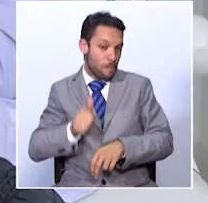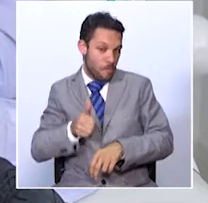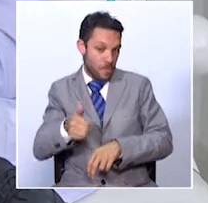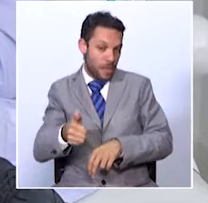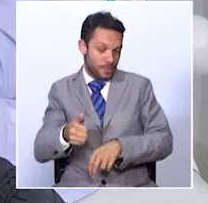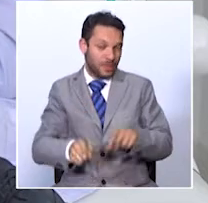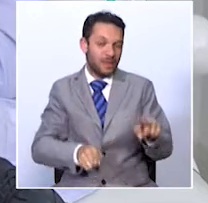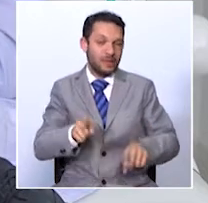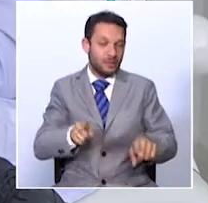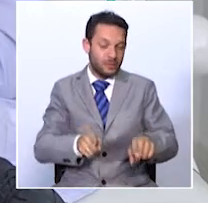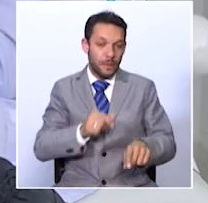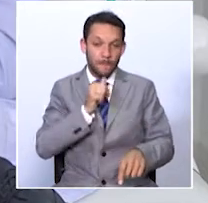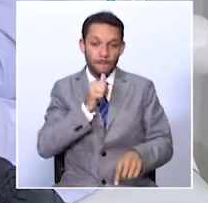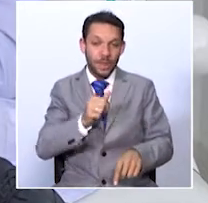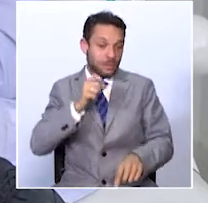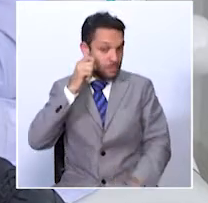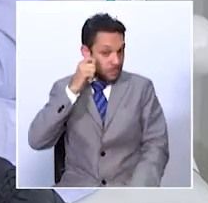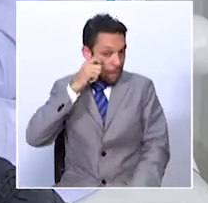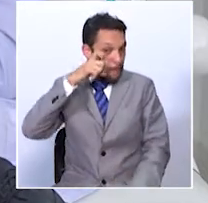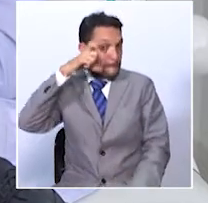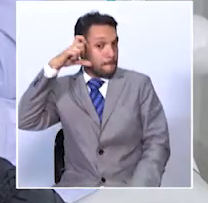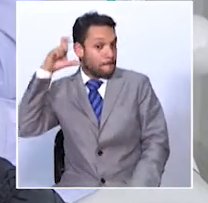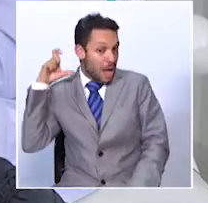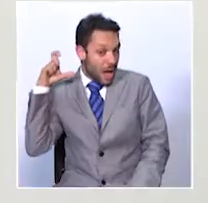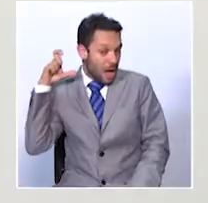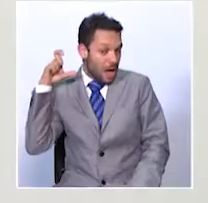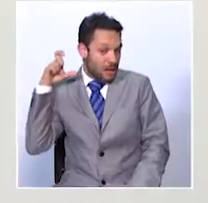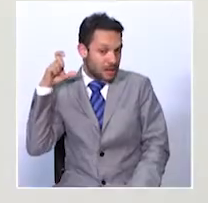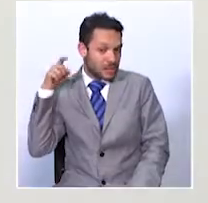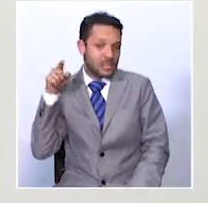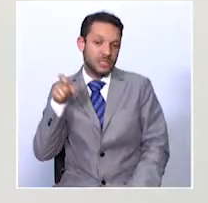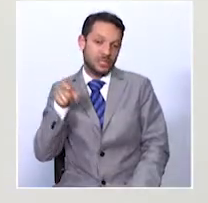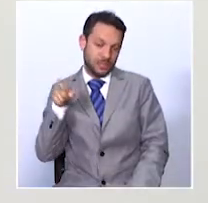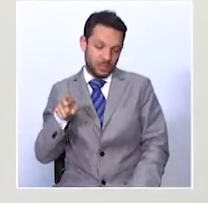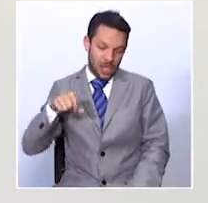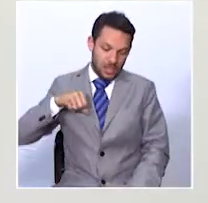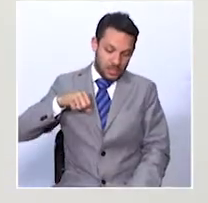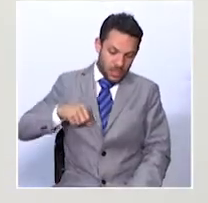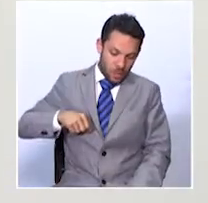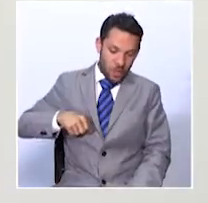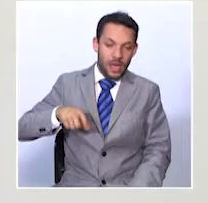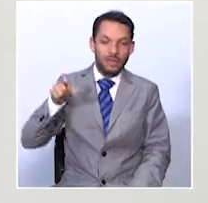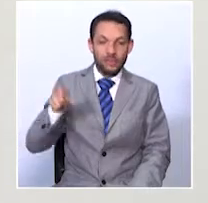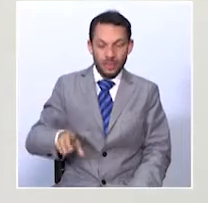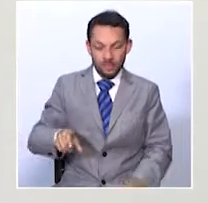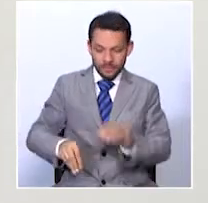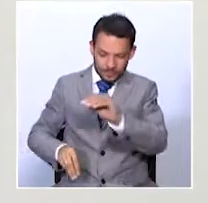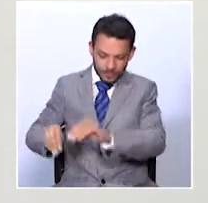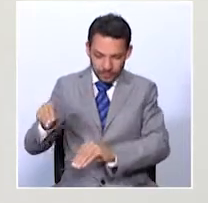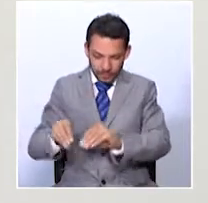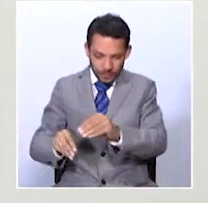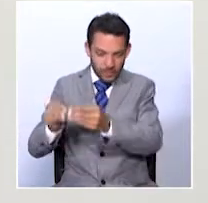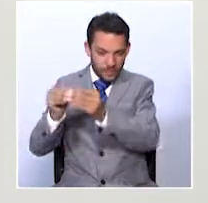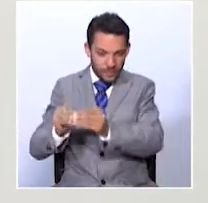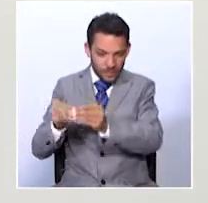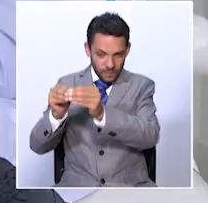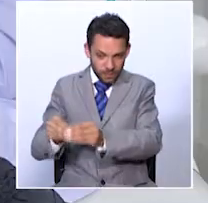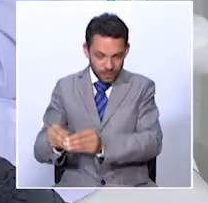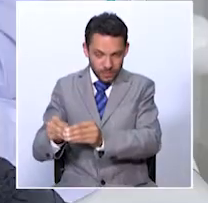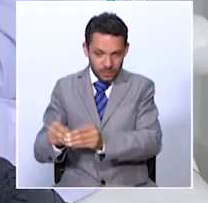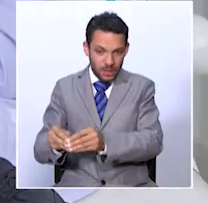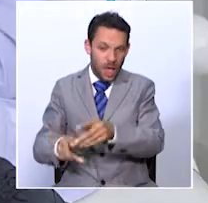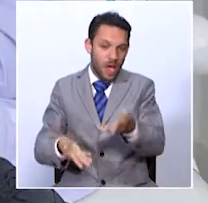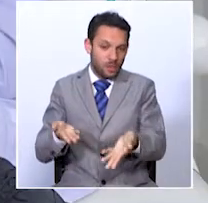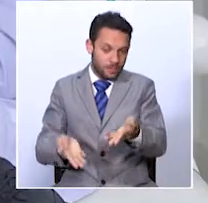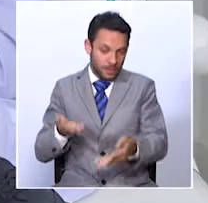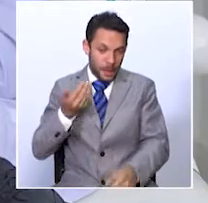eso es lo que se llaman orejas prominentes. Entonces esos niños hay que hacerles su cirugía, porque puede que el tamaño sea el normal, el que va a